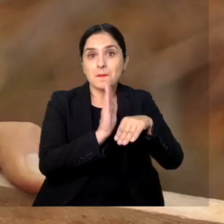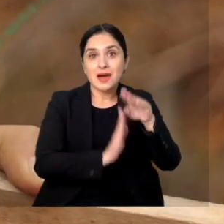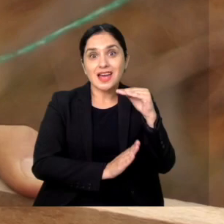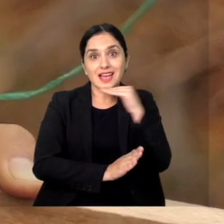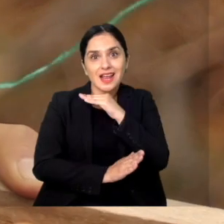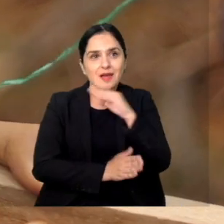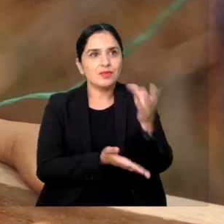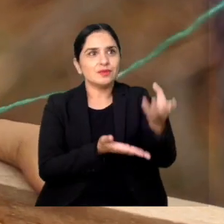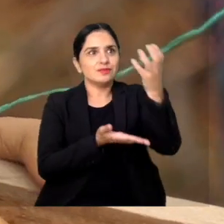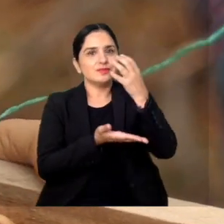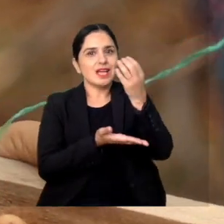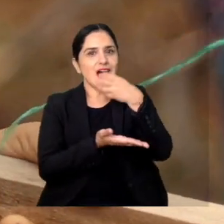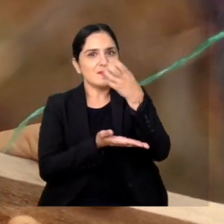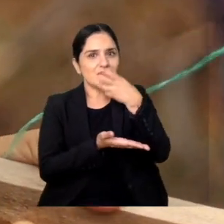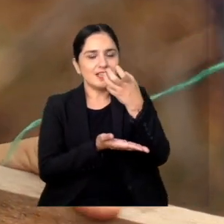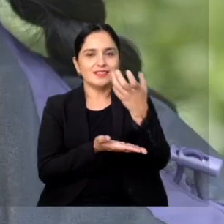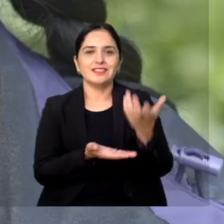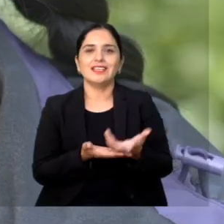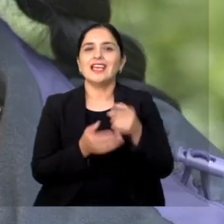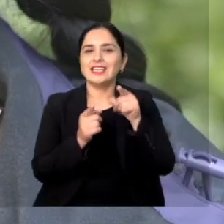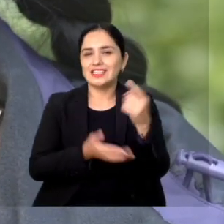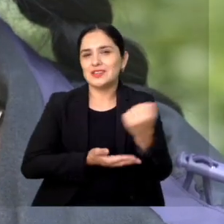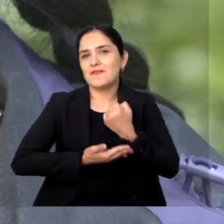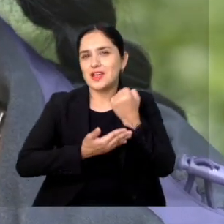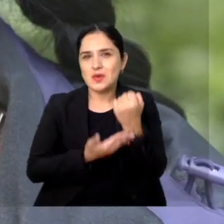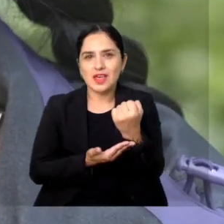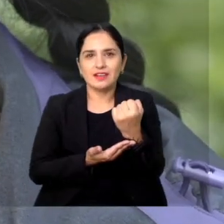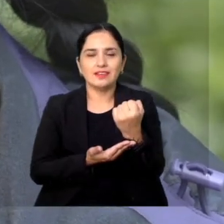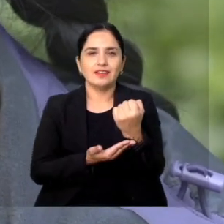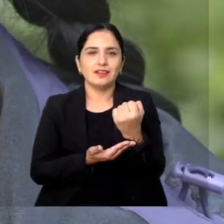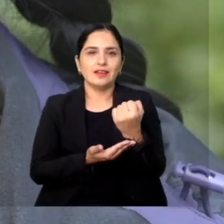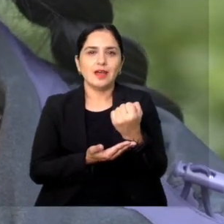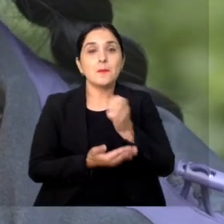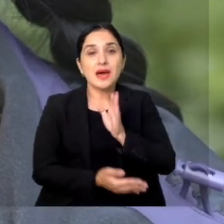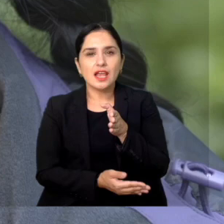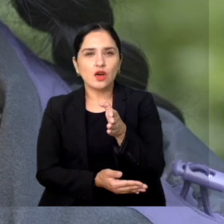tiempo en darte el alimento, y eso va a servir